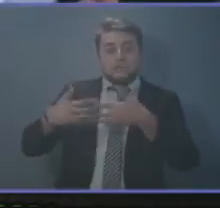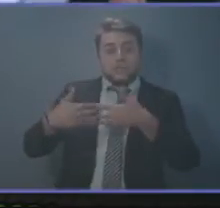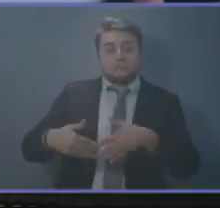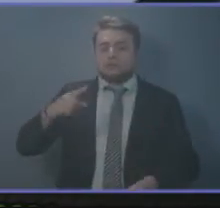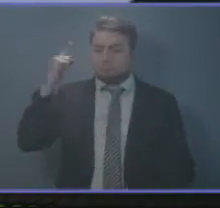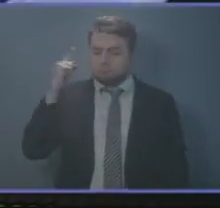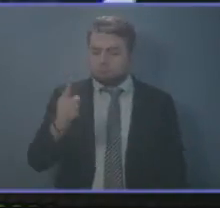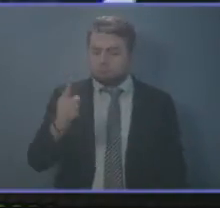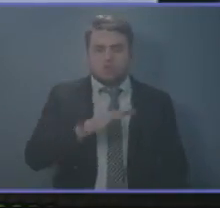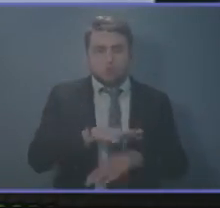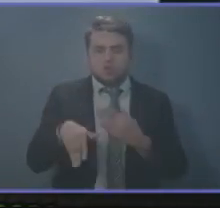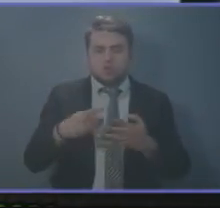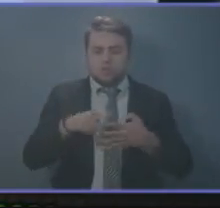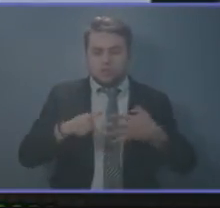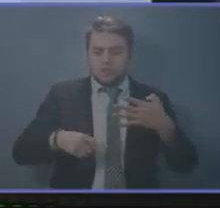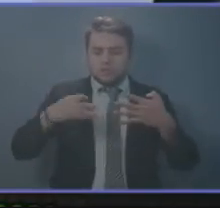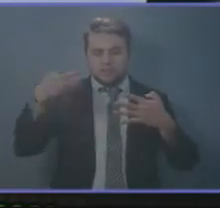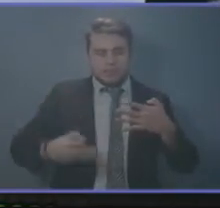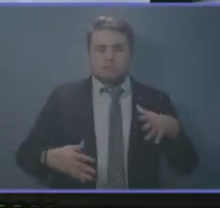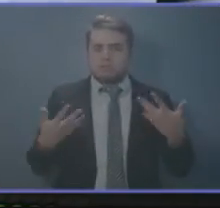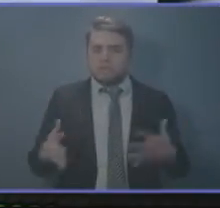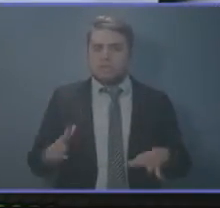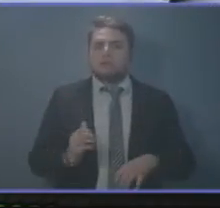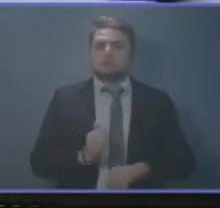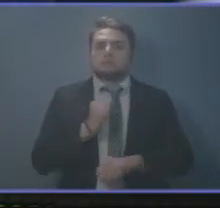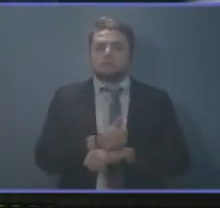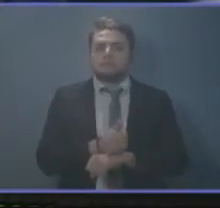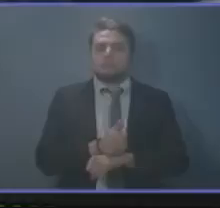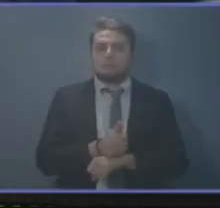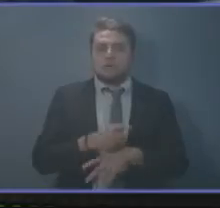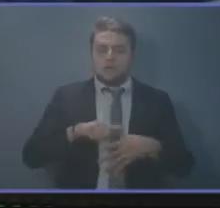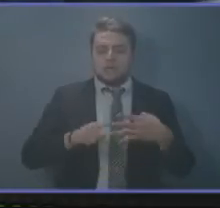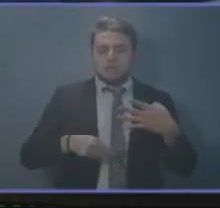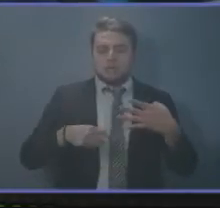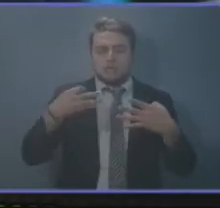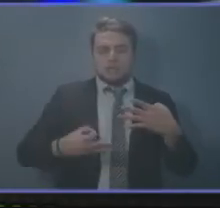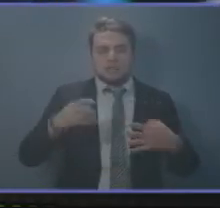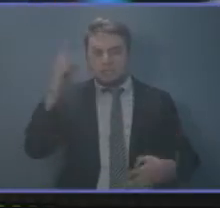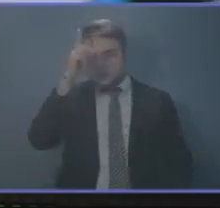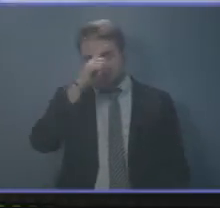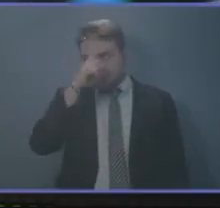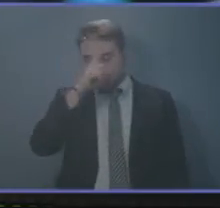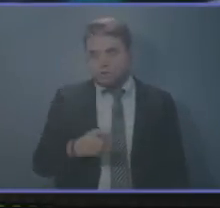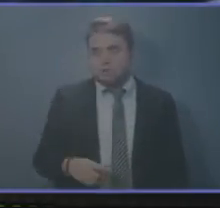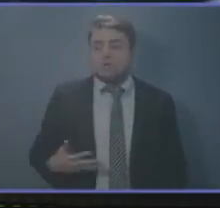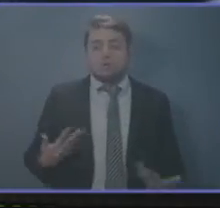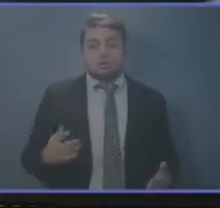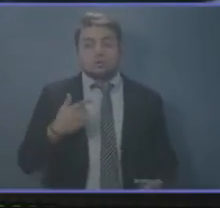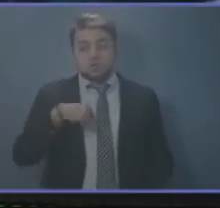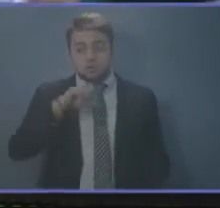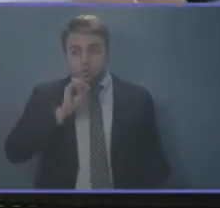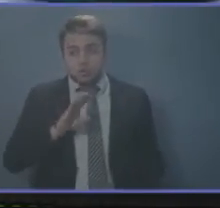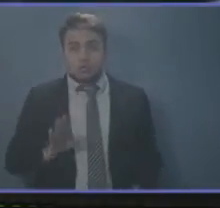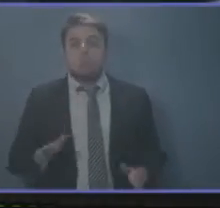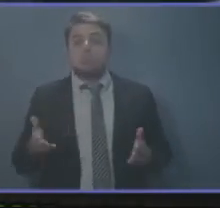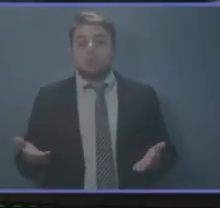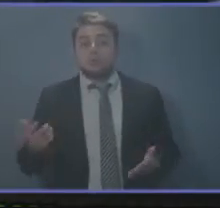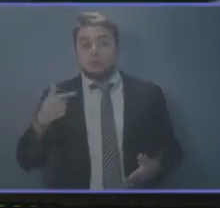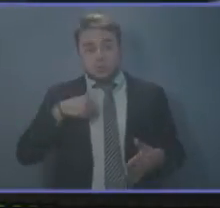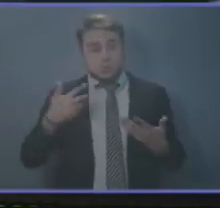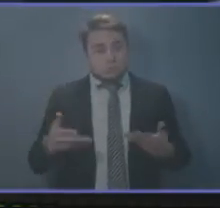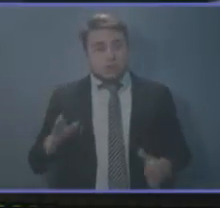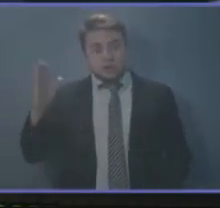las normativas establecidas en el Código de Trabajo. Y hago mención a esto porque he